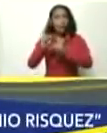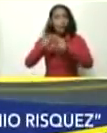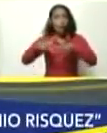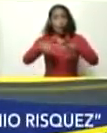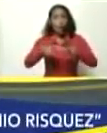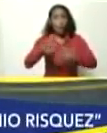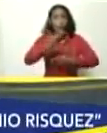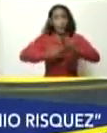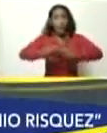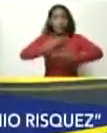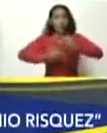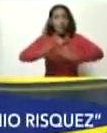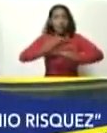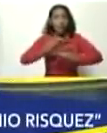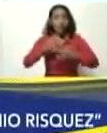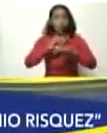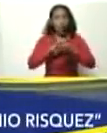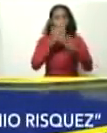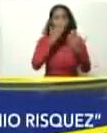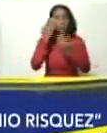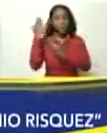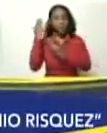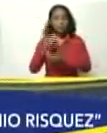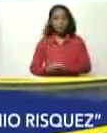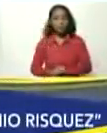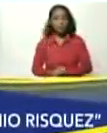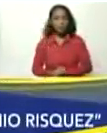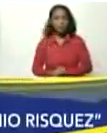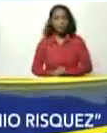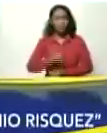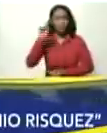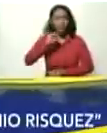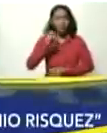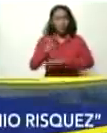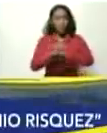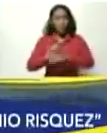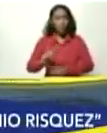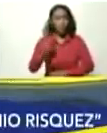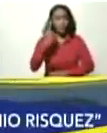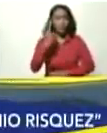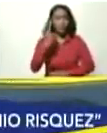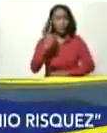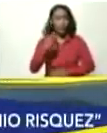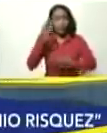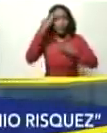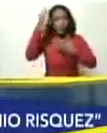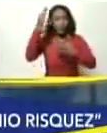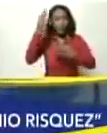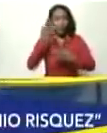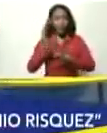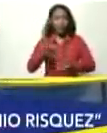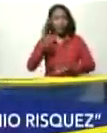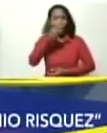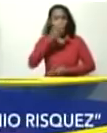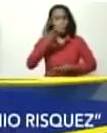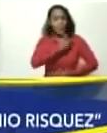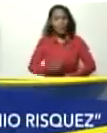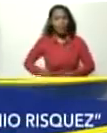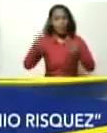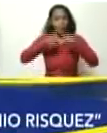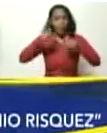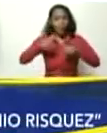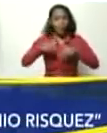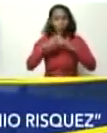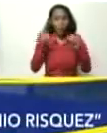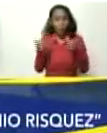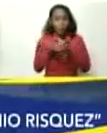de servicio. Doctora Rondón, ¿qué nos dice? Sí, gobernador. Primero, bueno, darle un saludo, ciudadano presidente, desde aquí. Todo